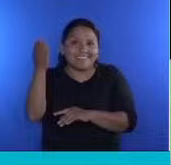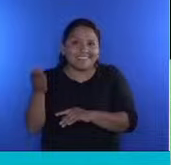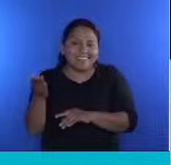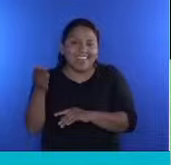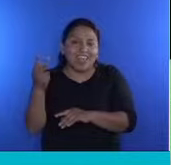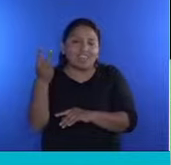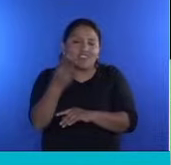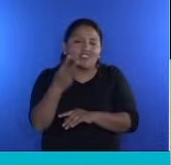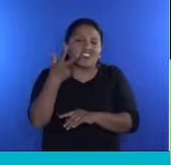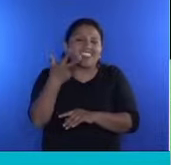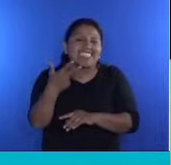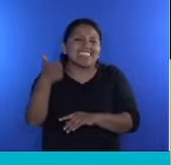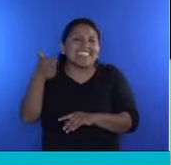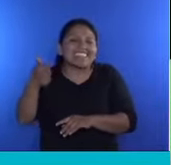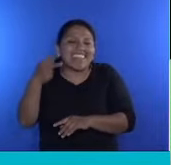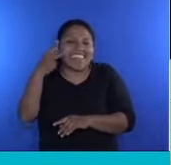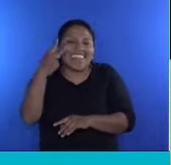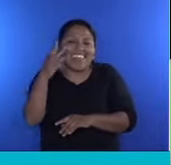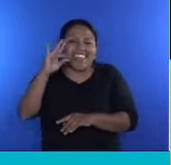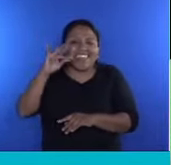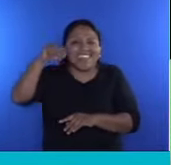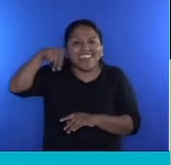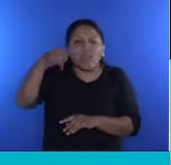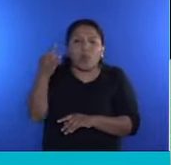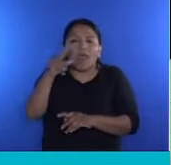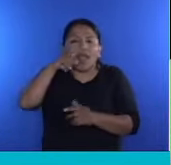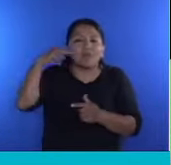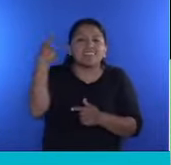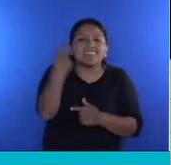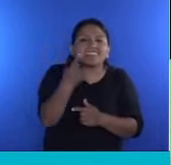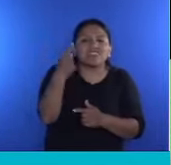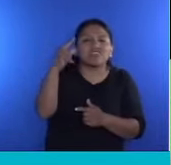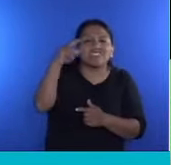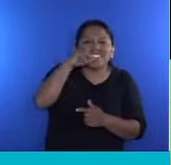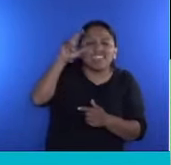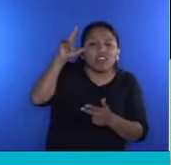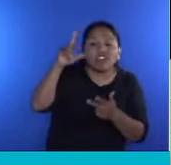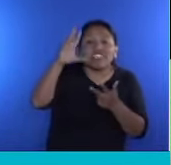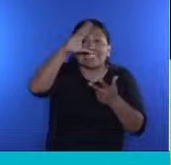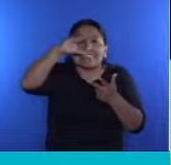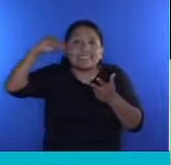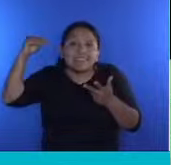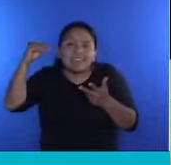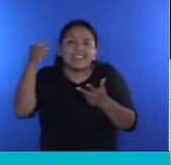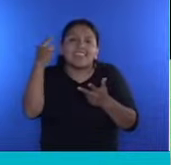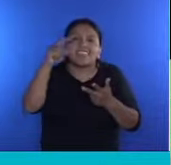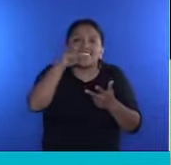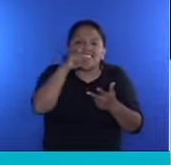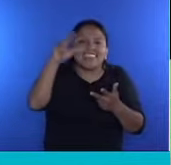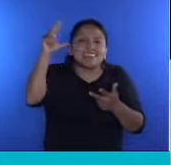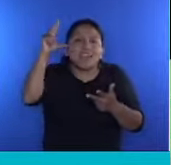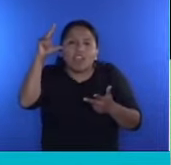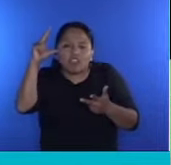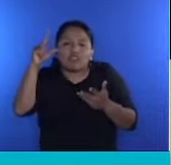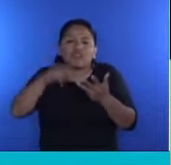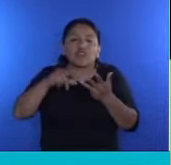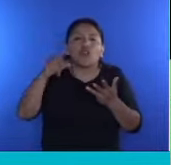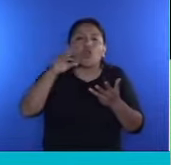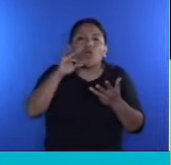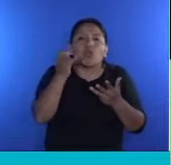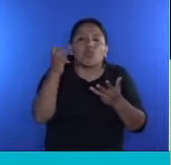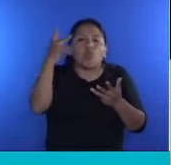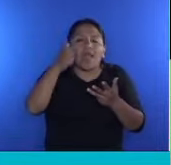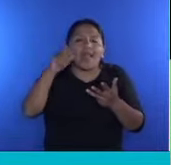DNU, Alberto Fernández 178, Cristina Fernández 78, Duhalde 154,